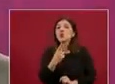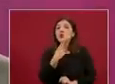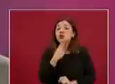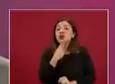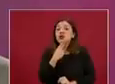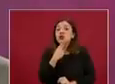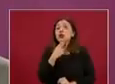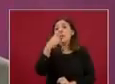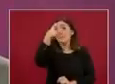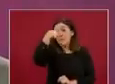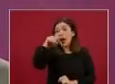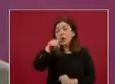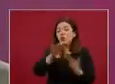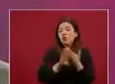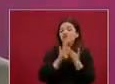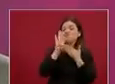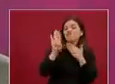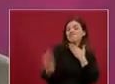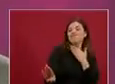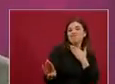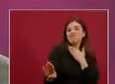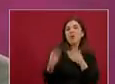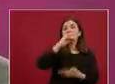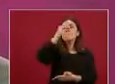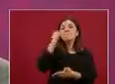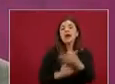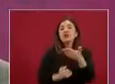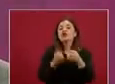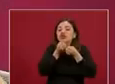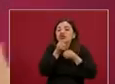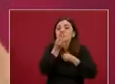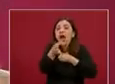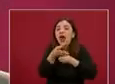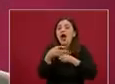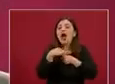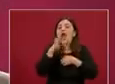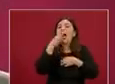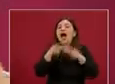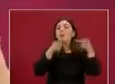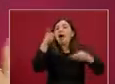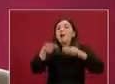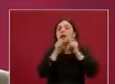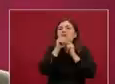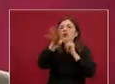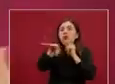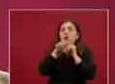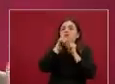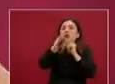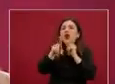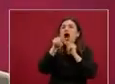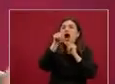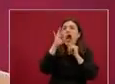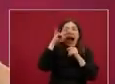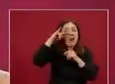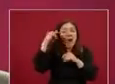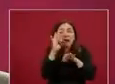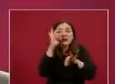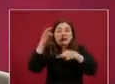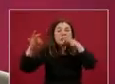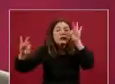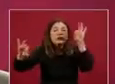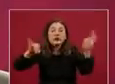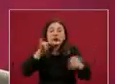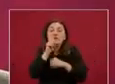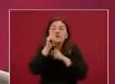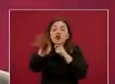es evitar o disminuir la salida de los virus, la salida de las partículas líquidas, gotas, gotículas,